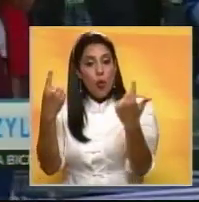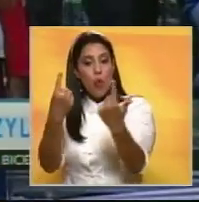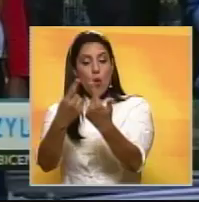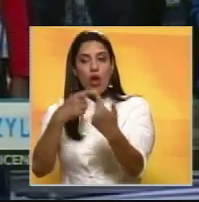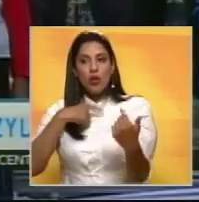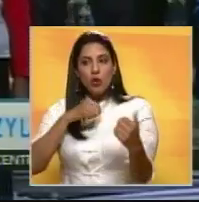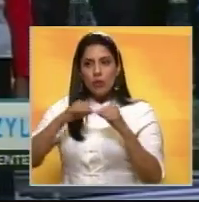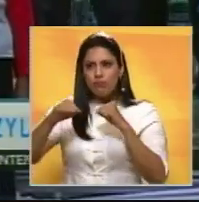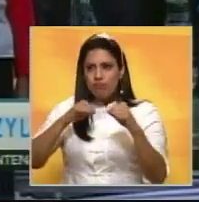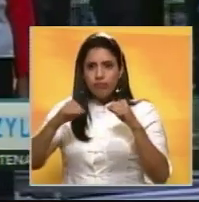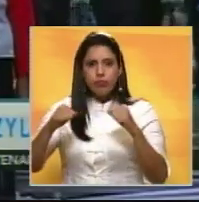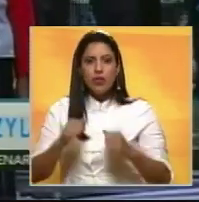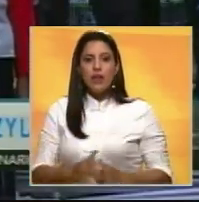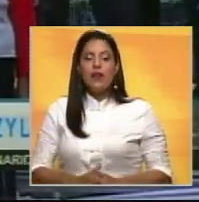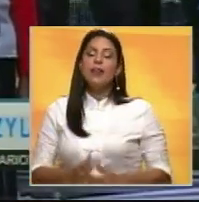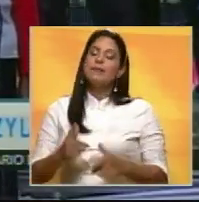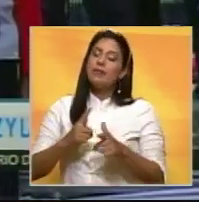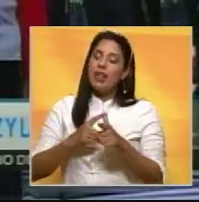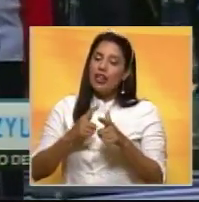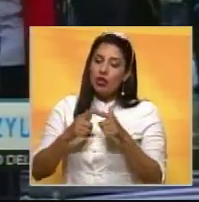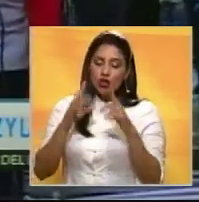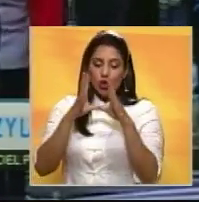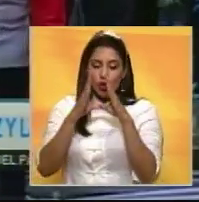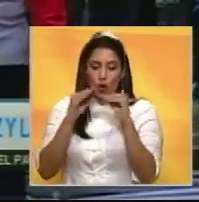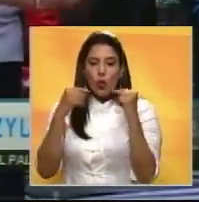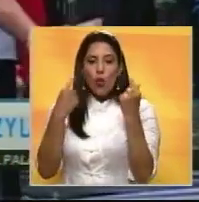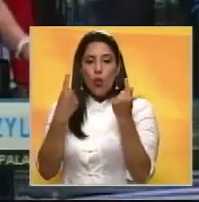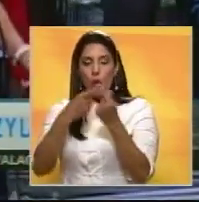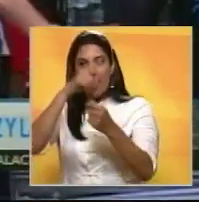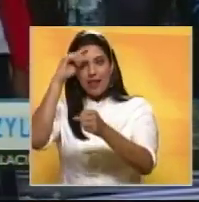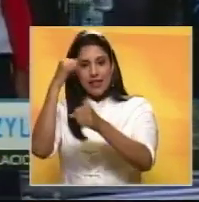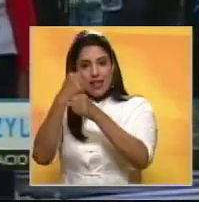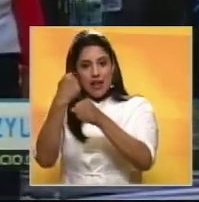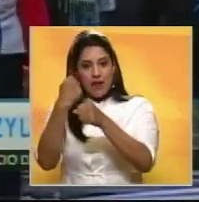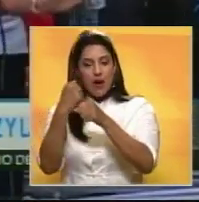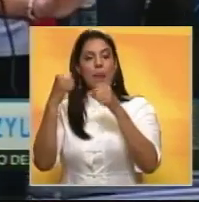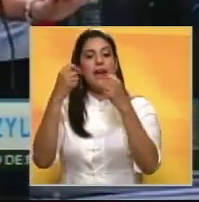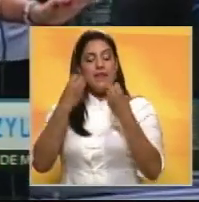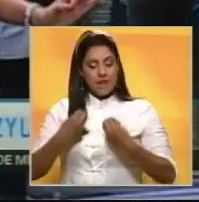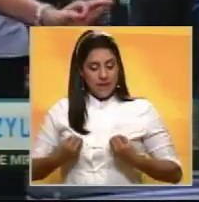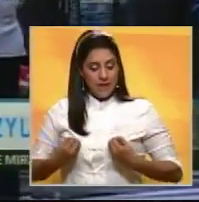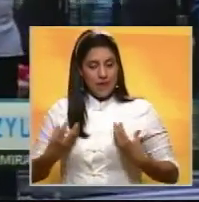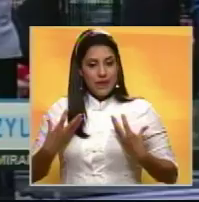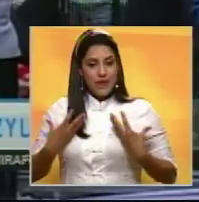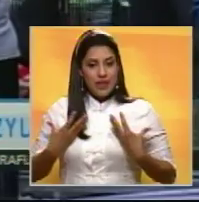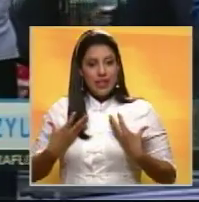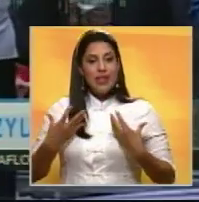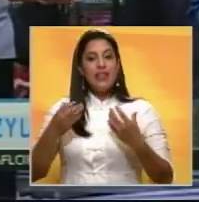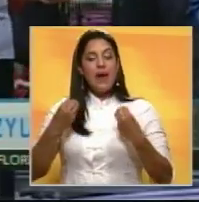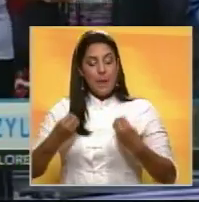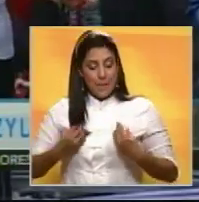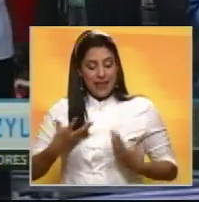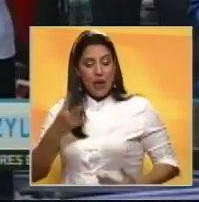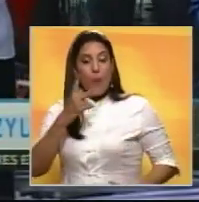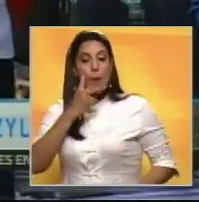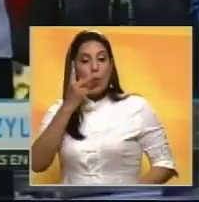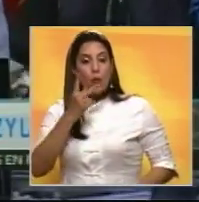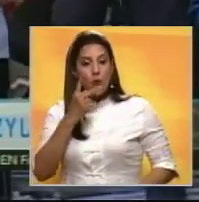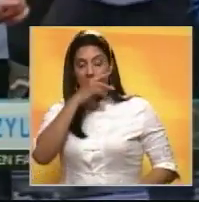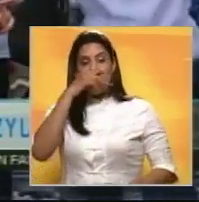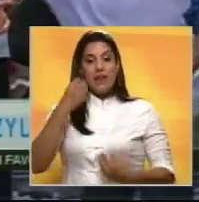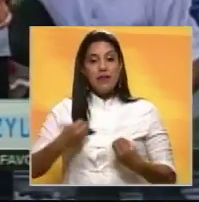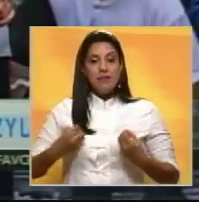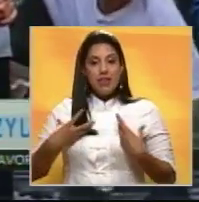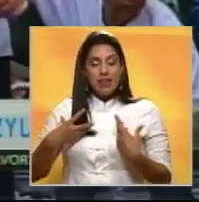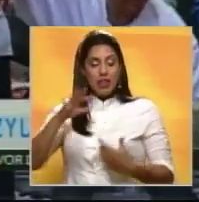donde nos movemos. En todos los espacios de trabajo, de vida política, de